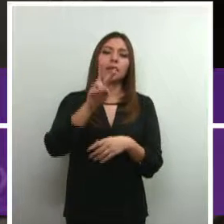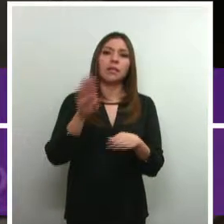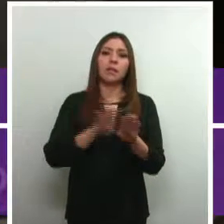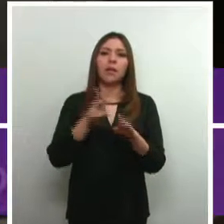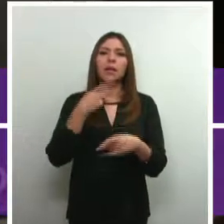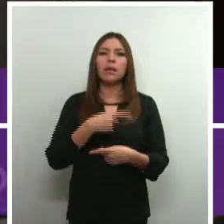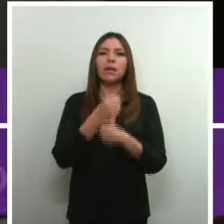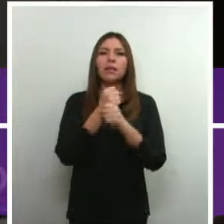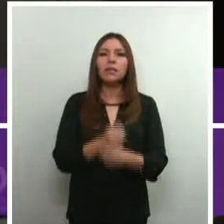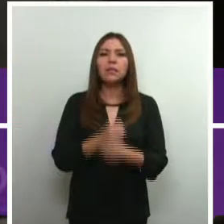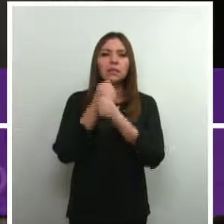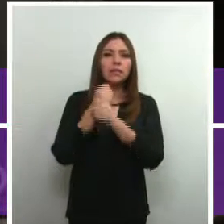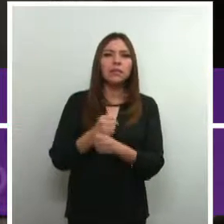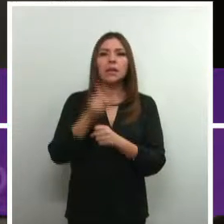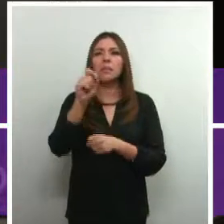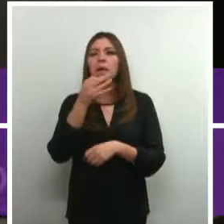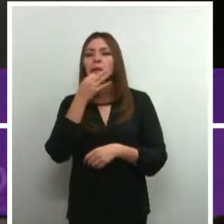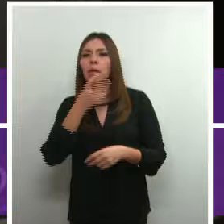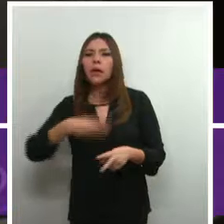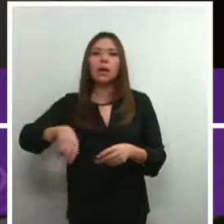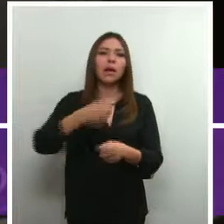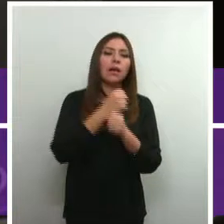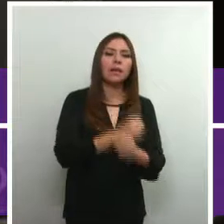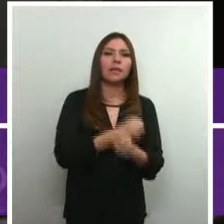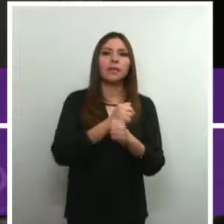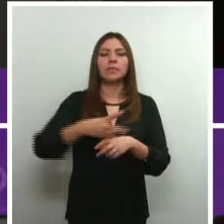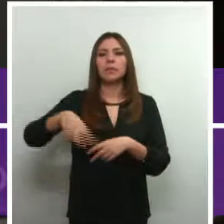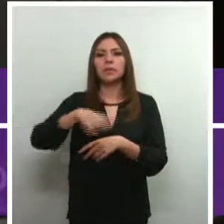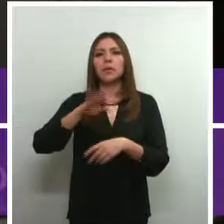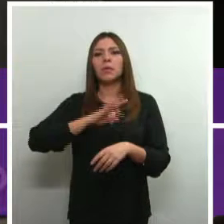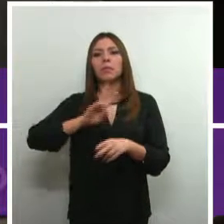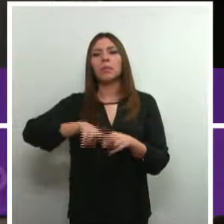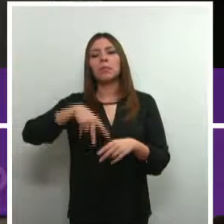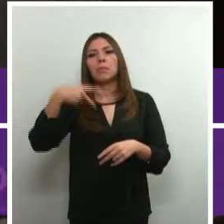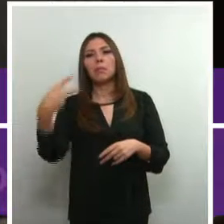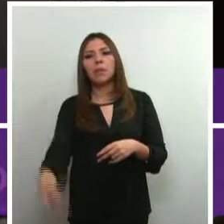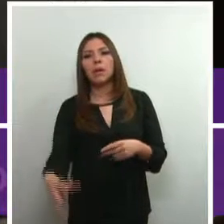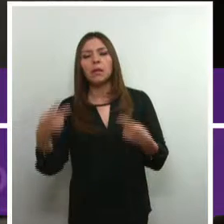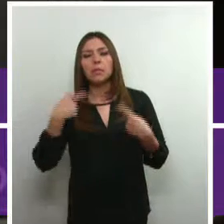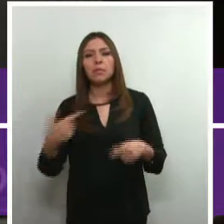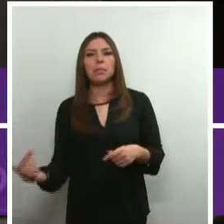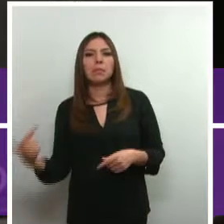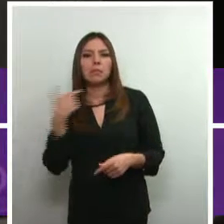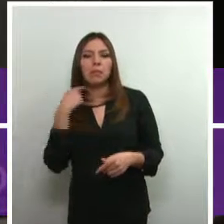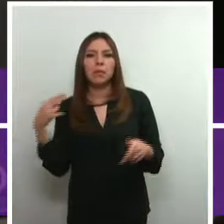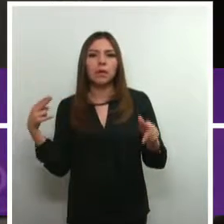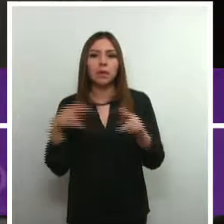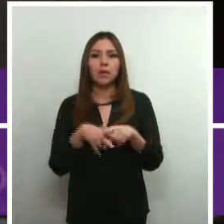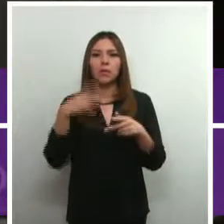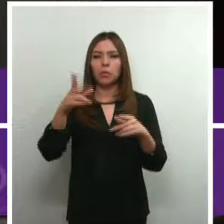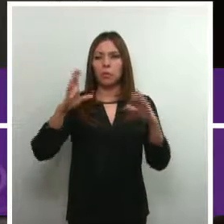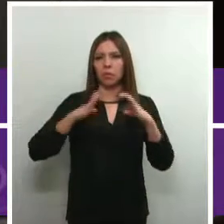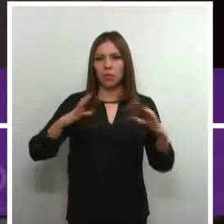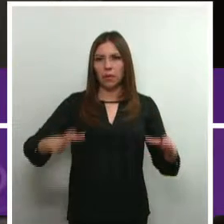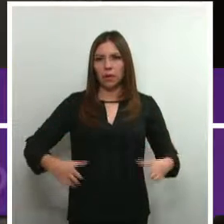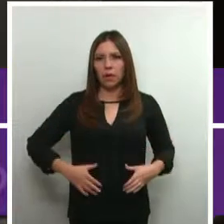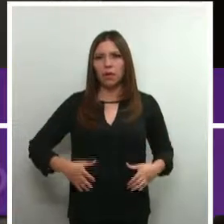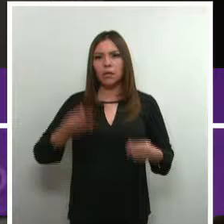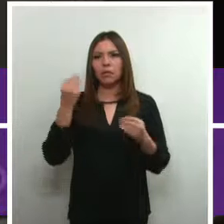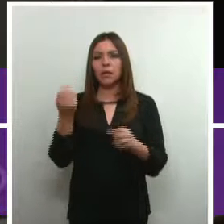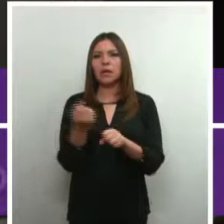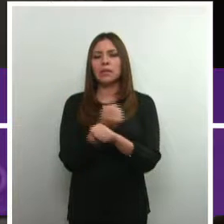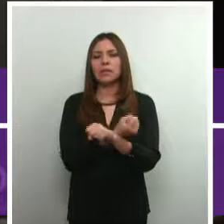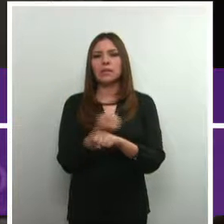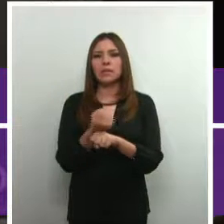agonía de un animal indefenso que cae ante los pies de su verdugo, mientras de su cuerpo herido brotan cascadas